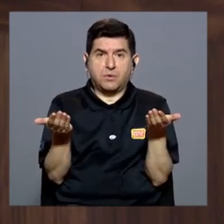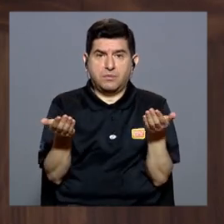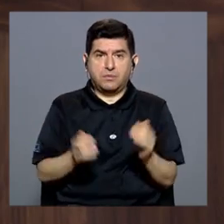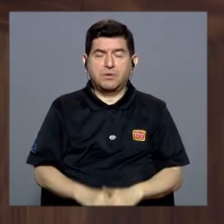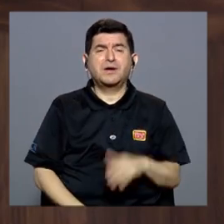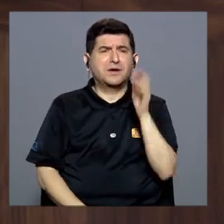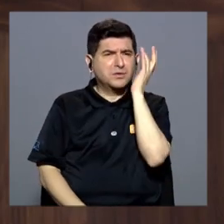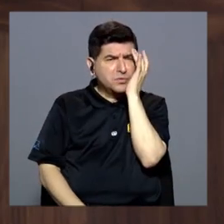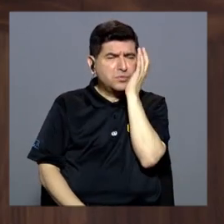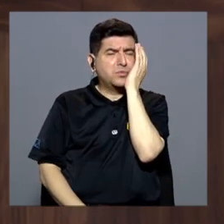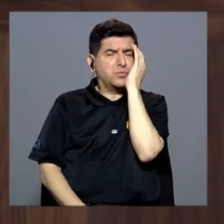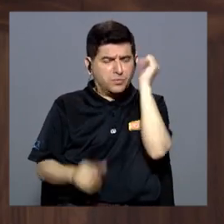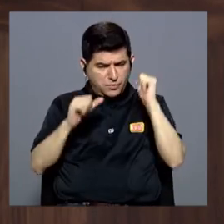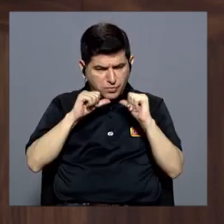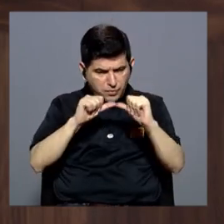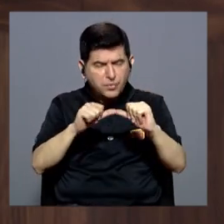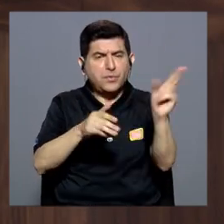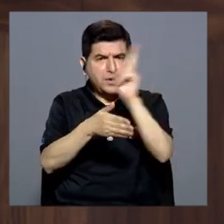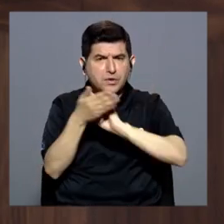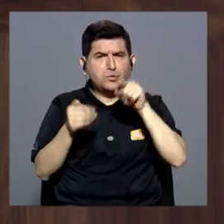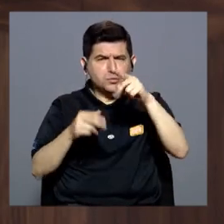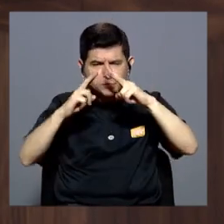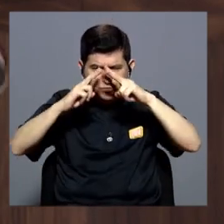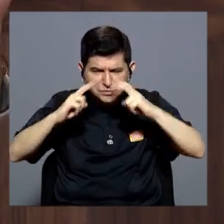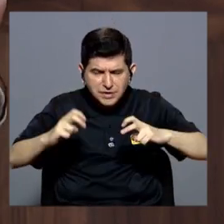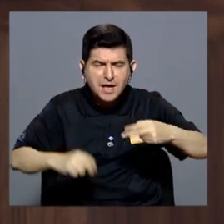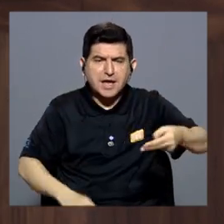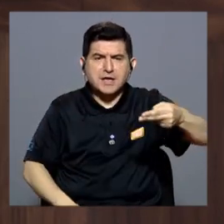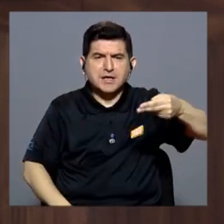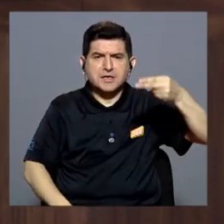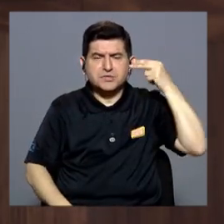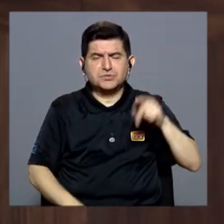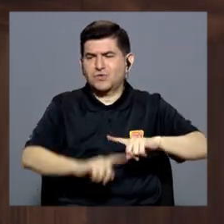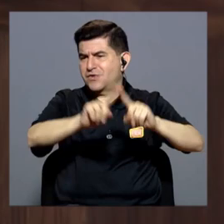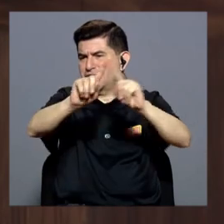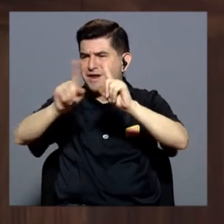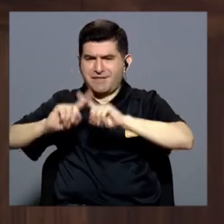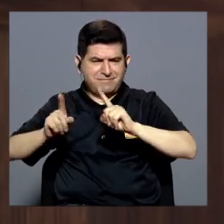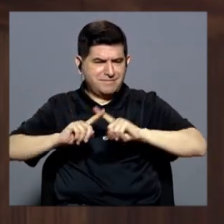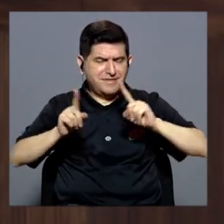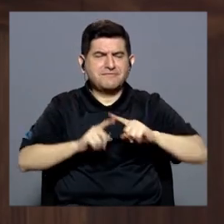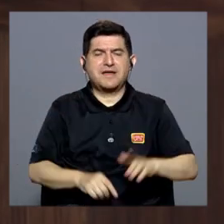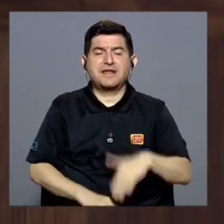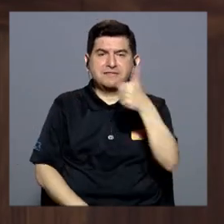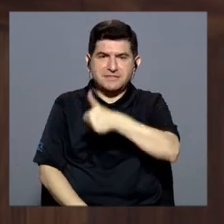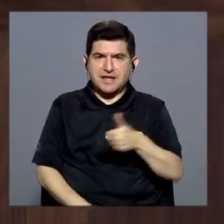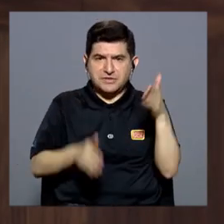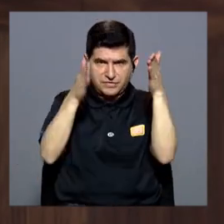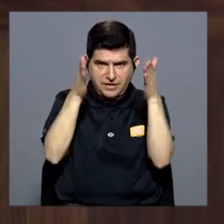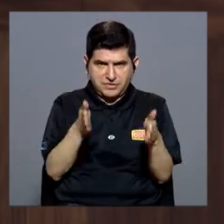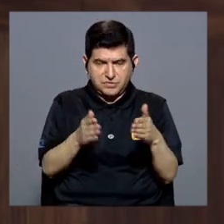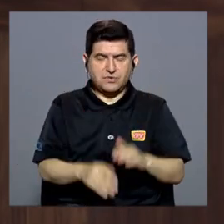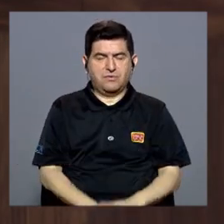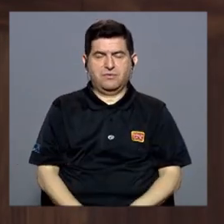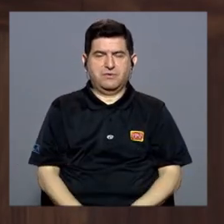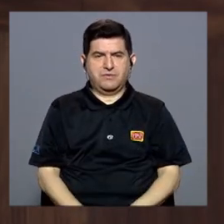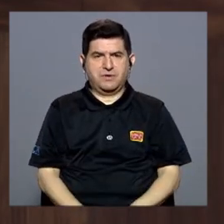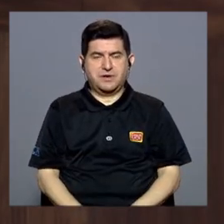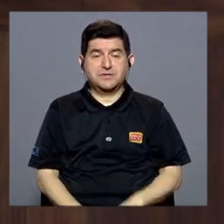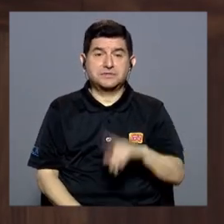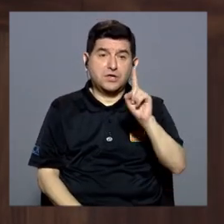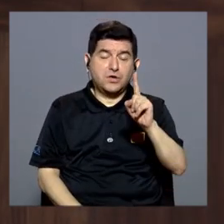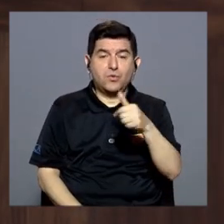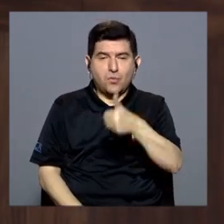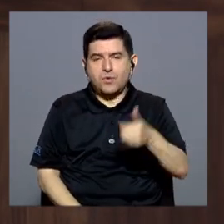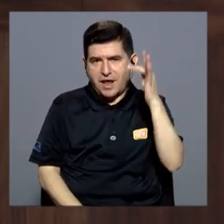de preocupación permanente en la universidad. Si usted revisa la historia de los diferentes rectores, como dice don Henning, y de la única